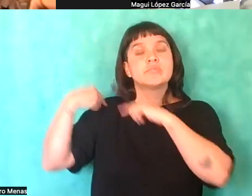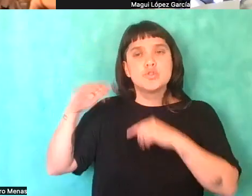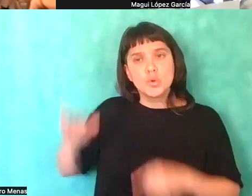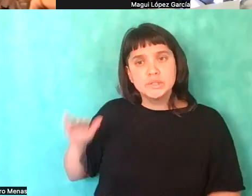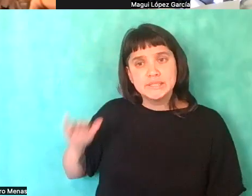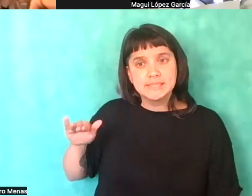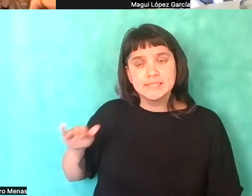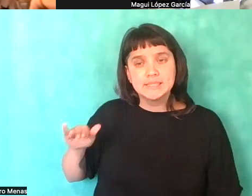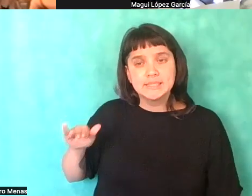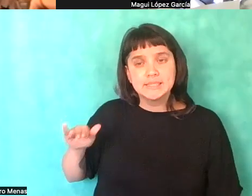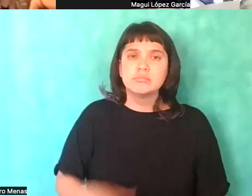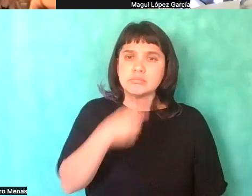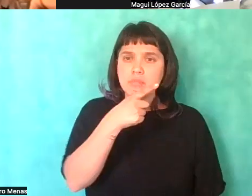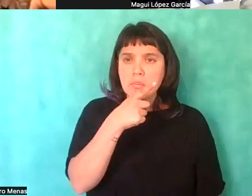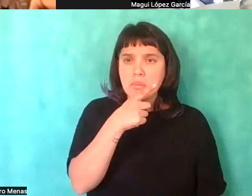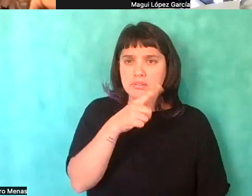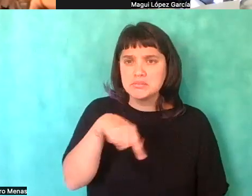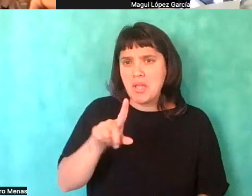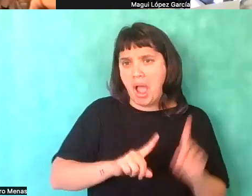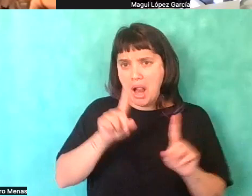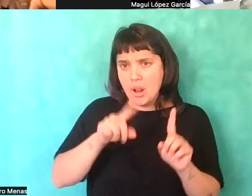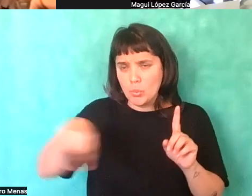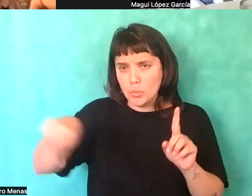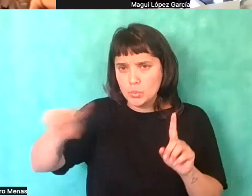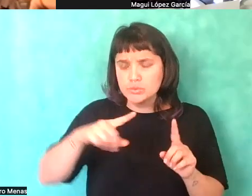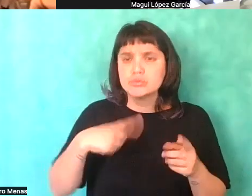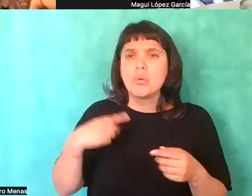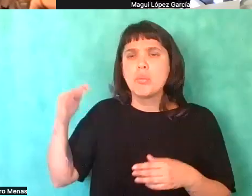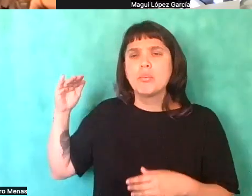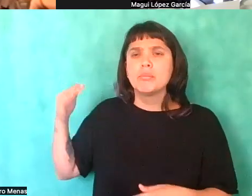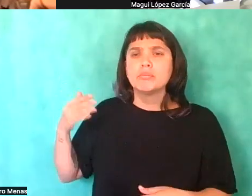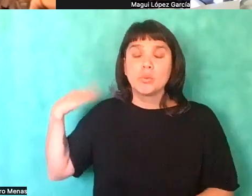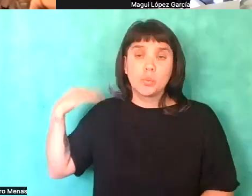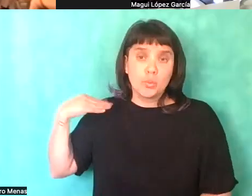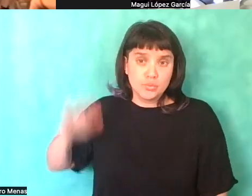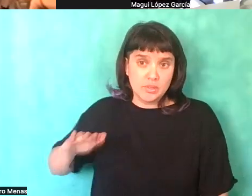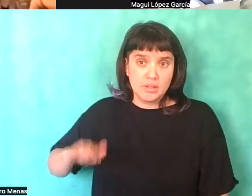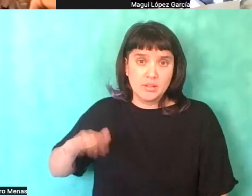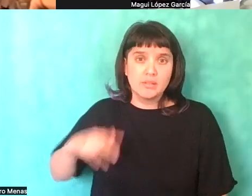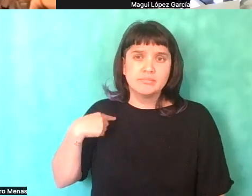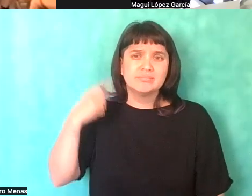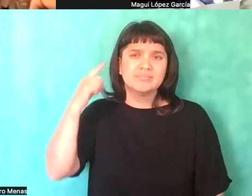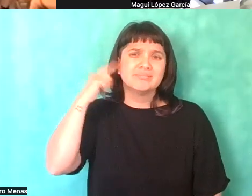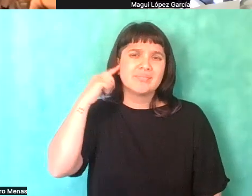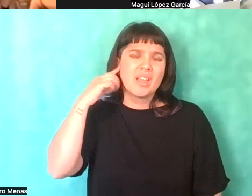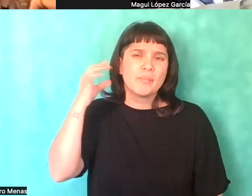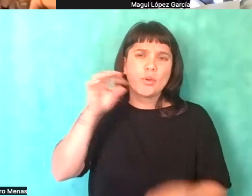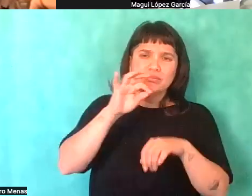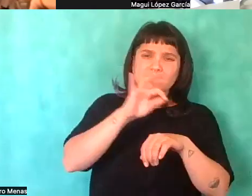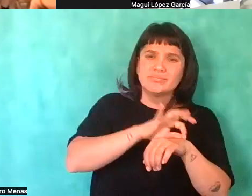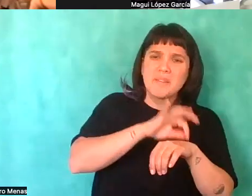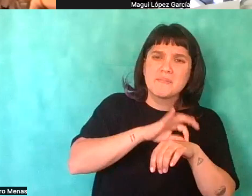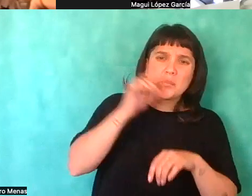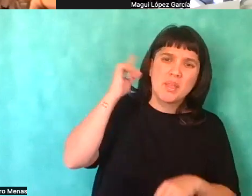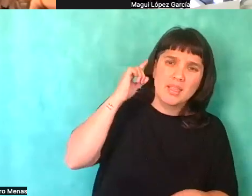chiquita, creo que a muchas personas les pasó, problemas con mucho otitis, con carnes crecidas, con mis amígdalas,